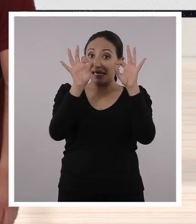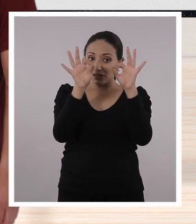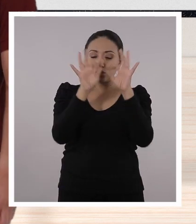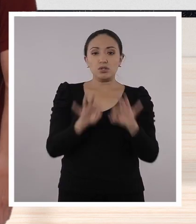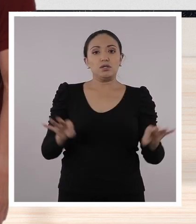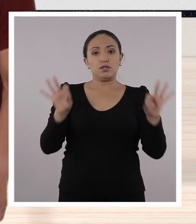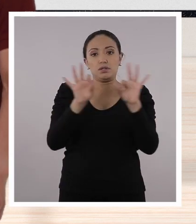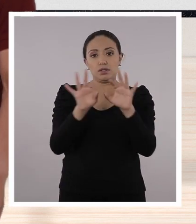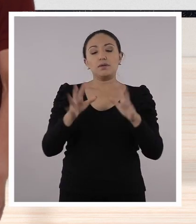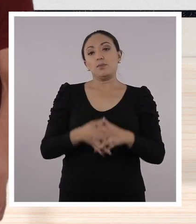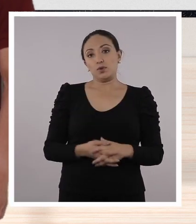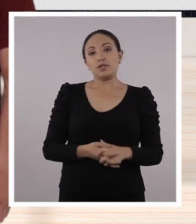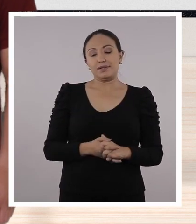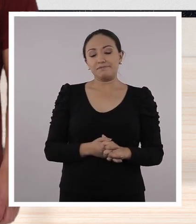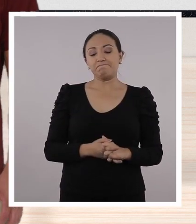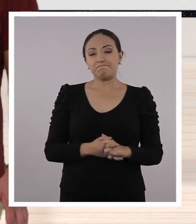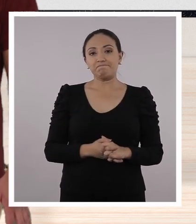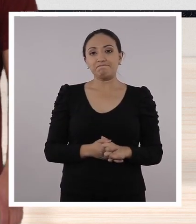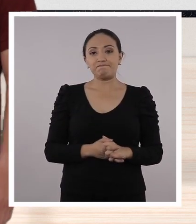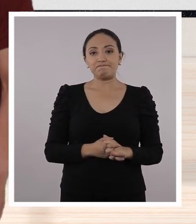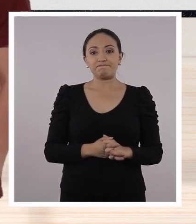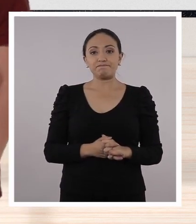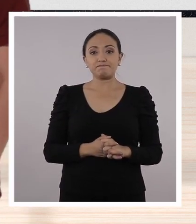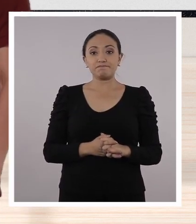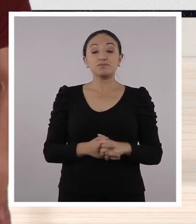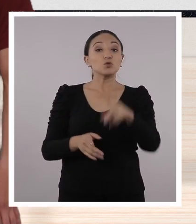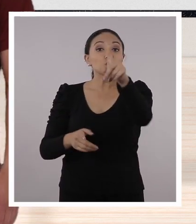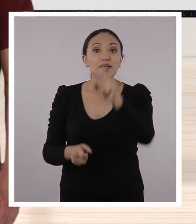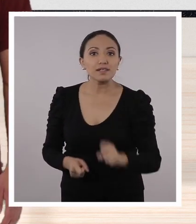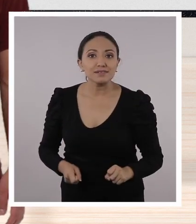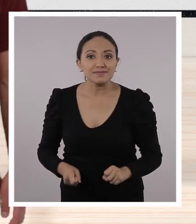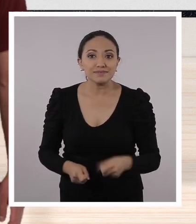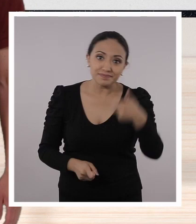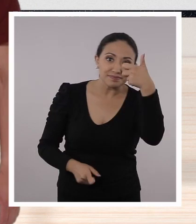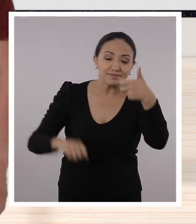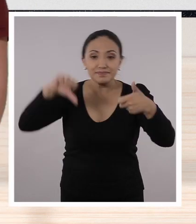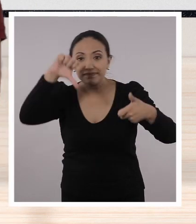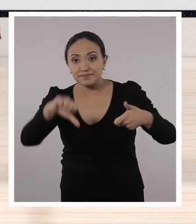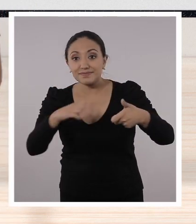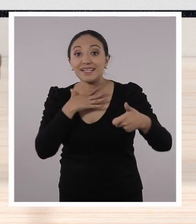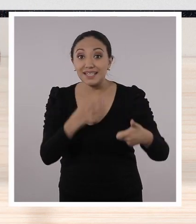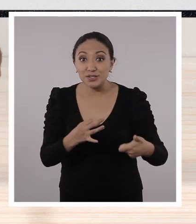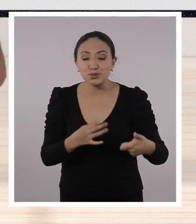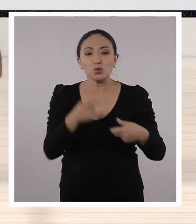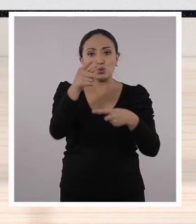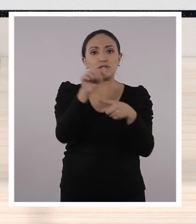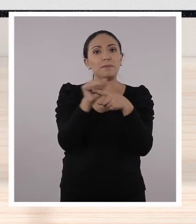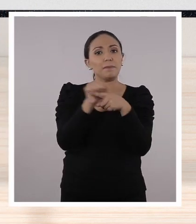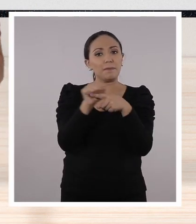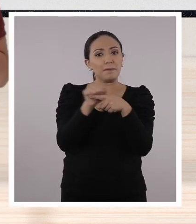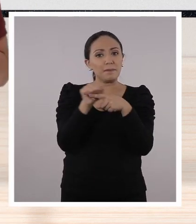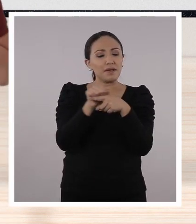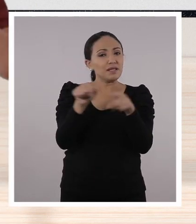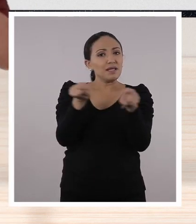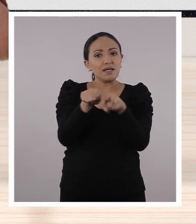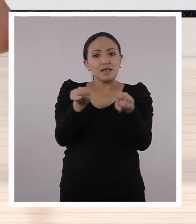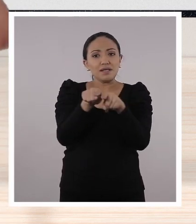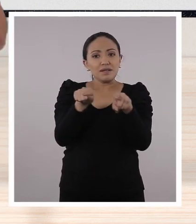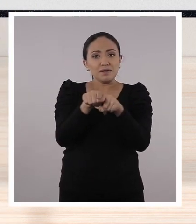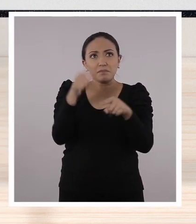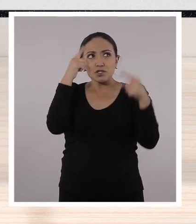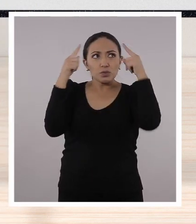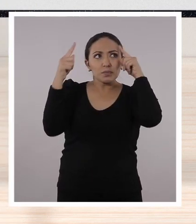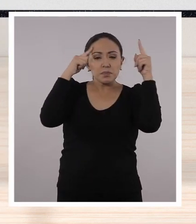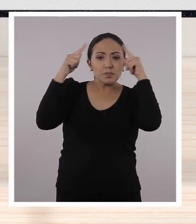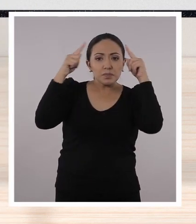entre regiones, que es lo que nos hace tan ricos aquí en el Ecuador. Muy bien. ¿Cómo les fue a ustedes, chicos y chicas? ¿Les gustó? Practiquen en casa